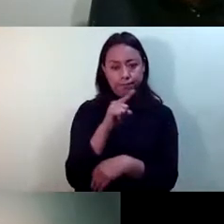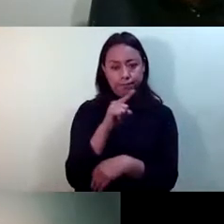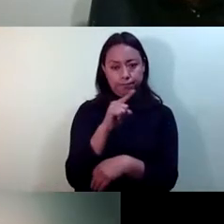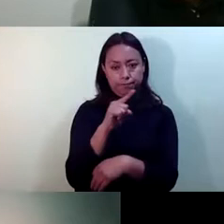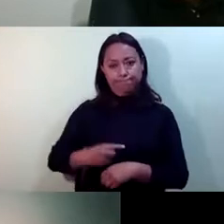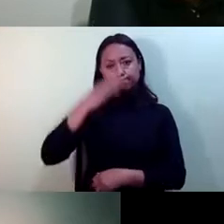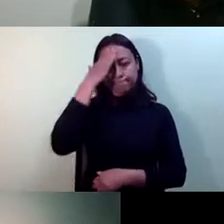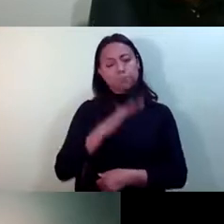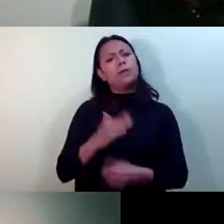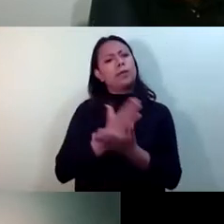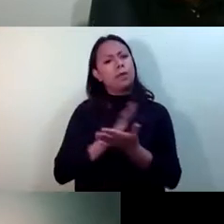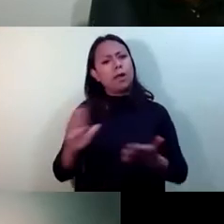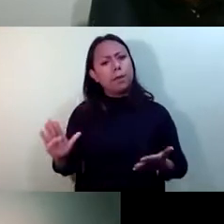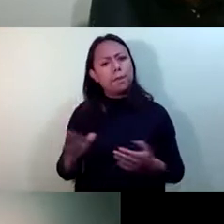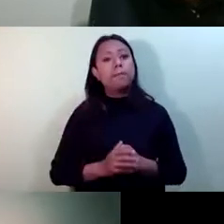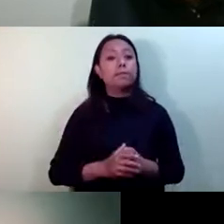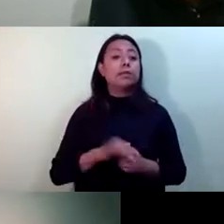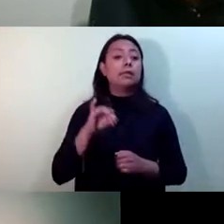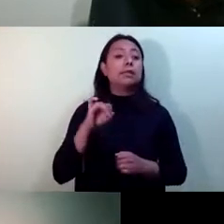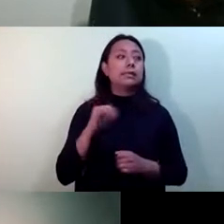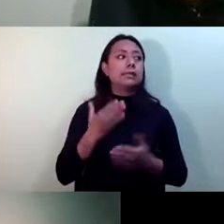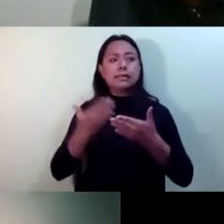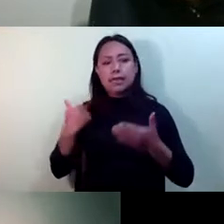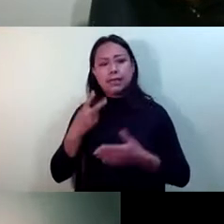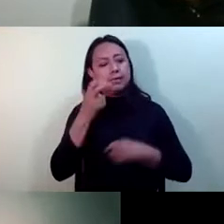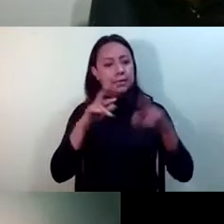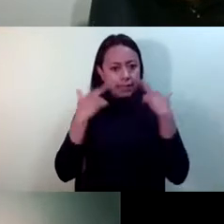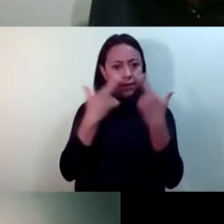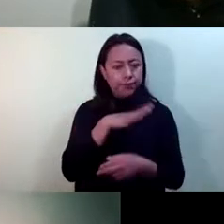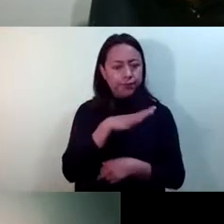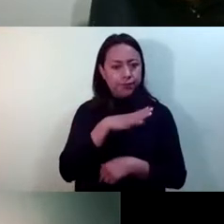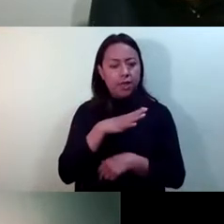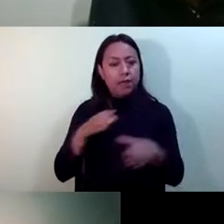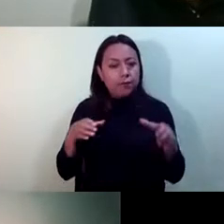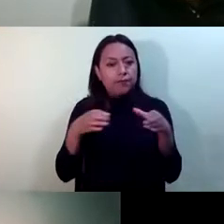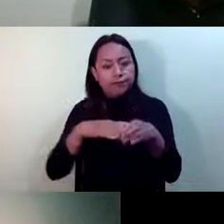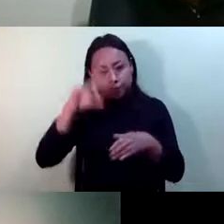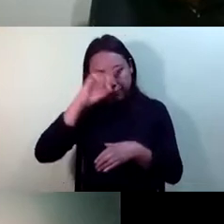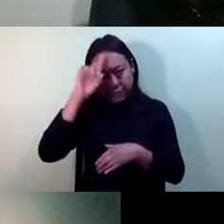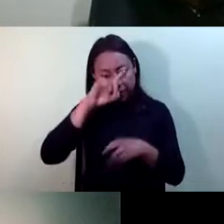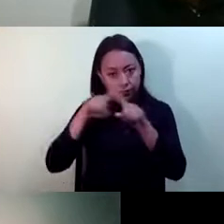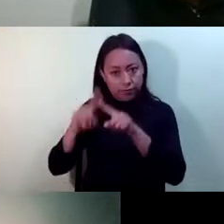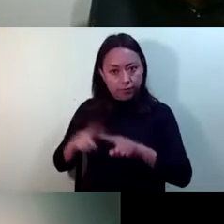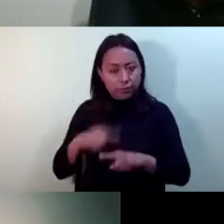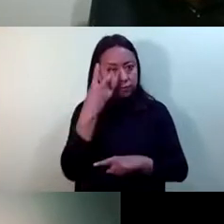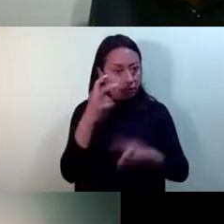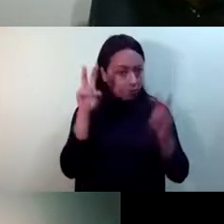lado, sí hubo esa reunión de asesores y jamás se tocó este